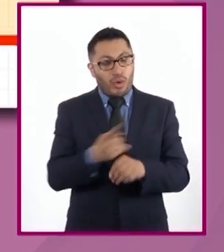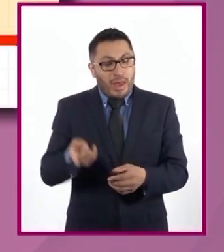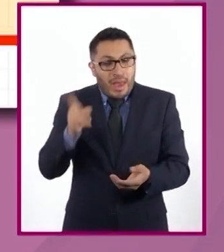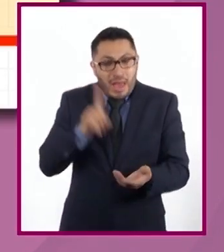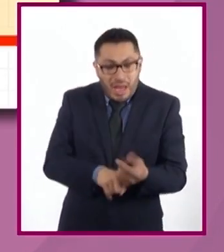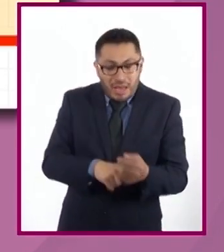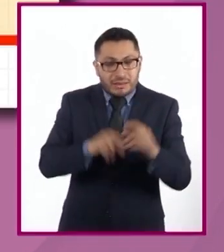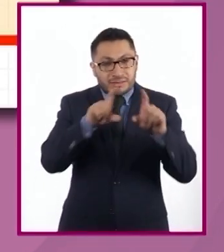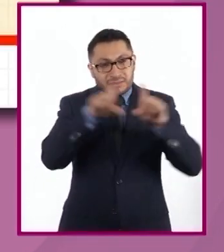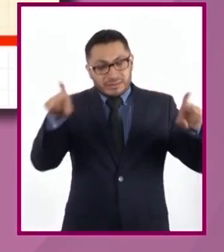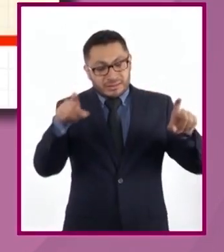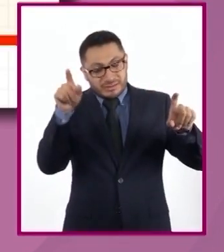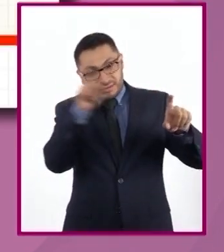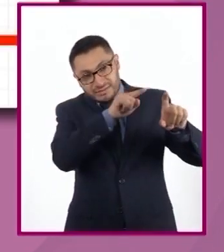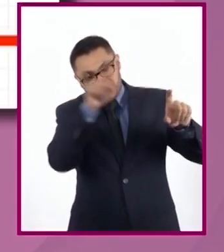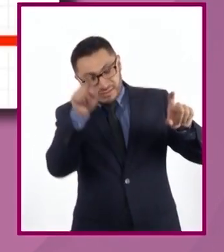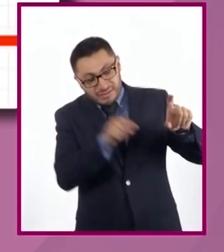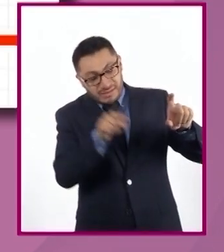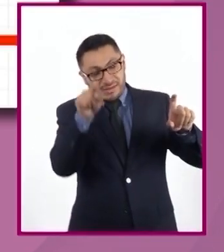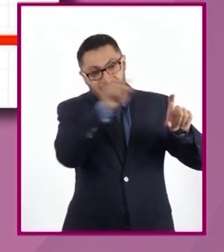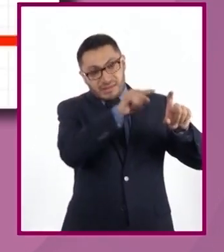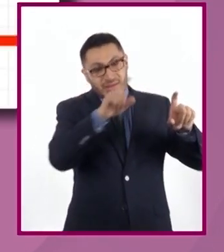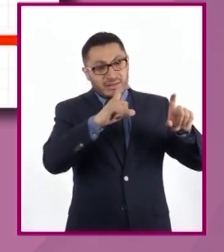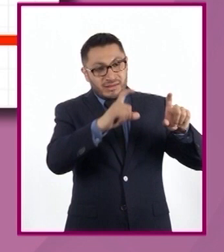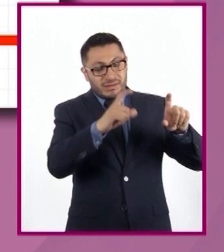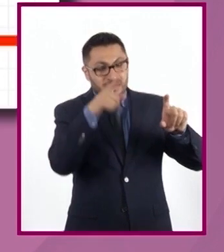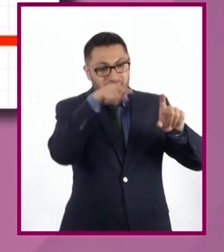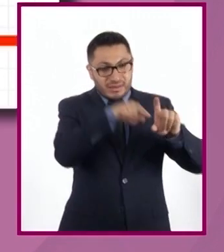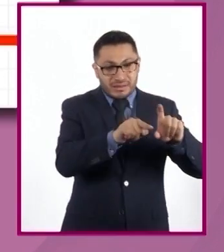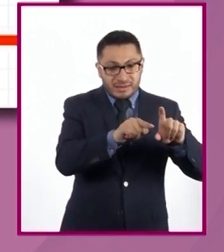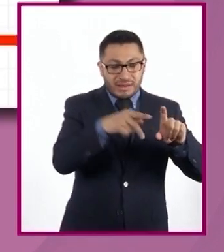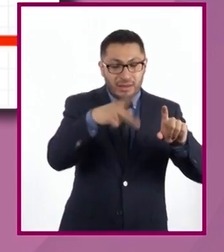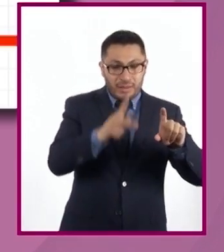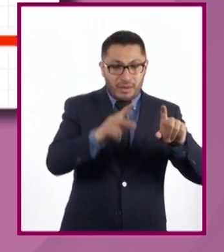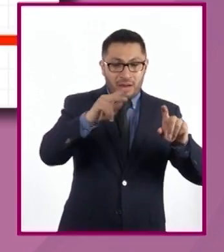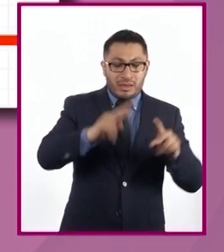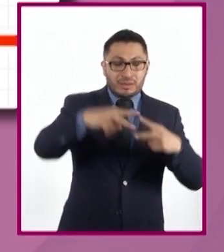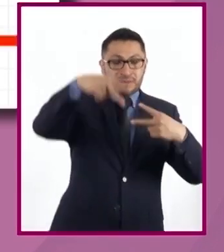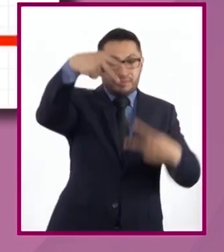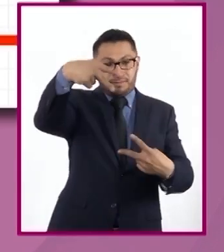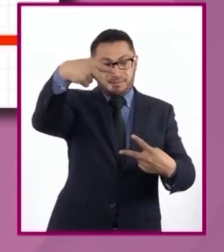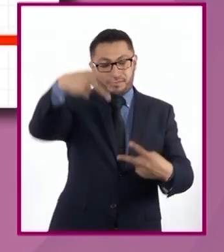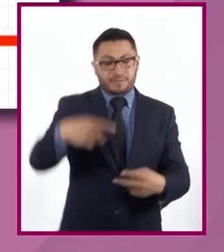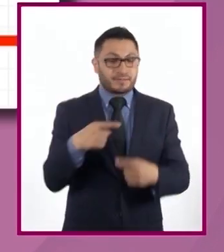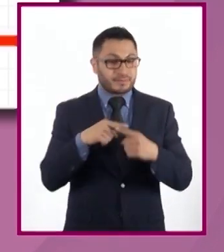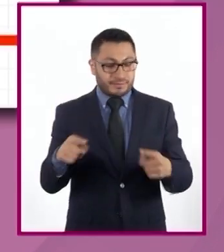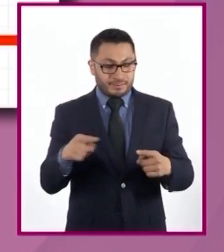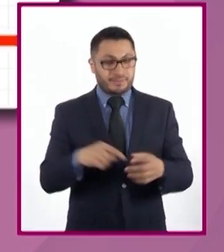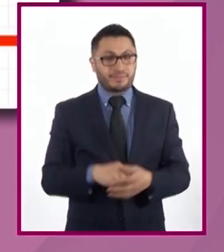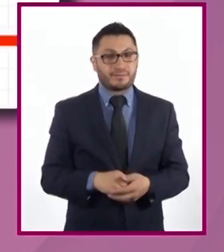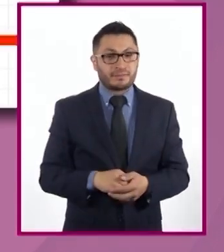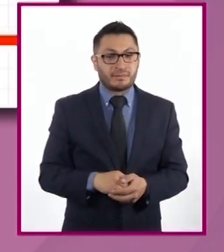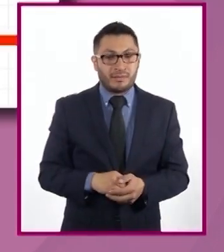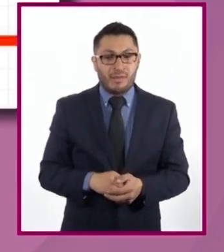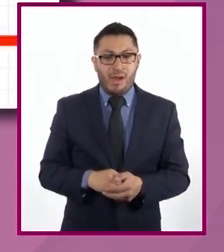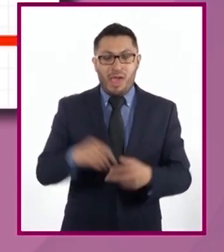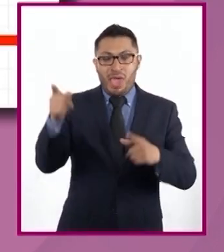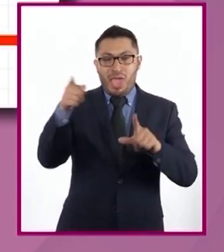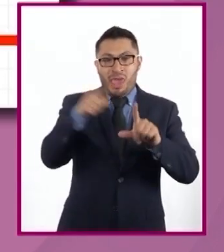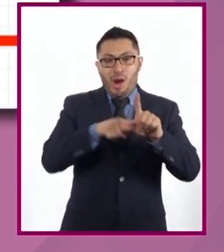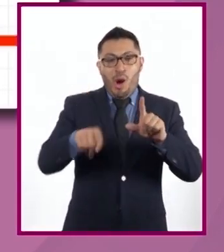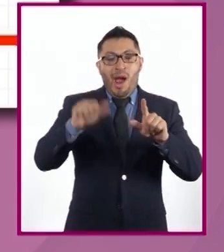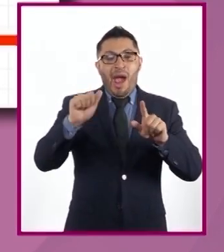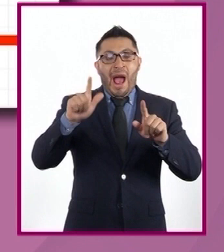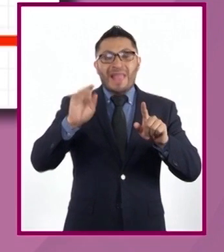de las paralelas, y alternos porque están en diferente lado de la transversal. Los ángulos